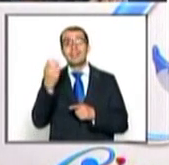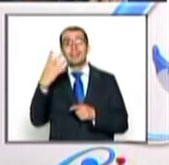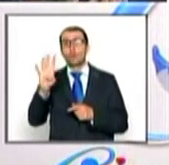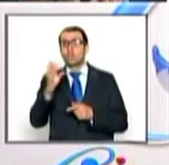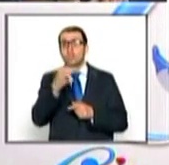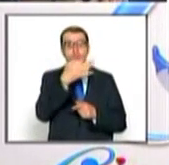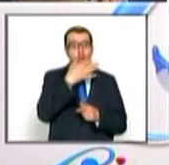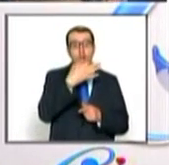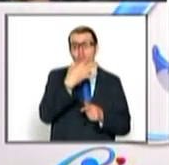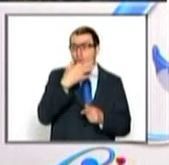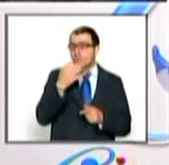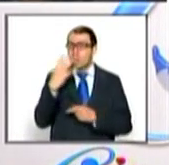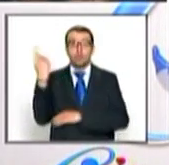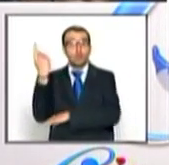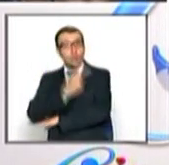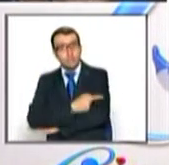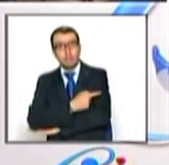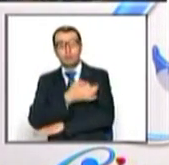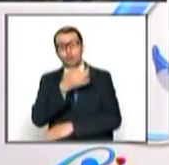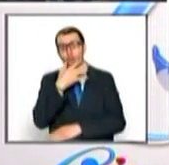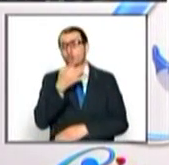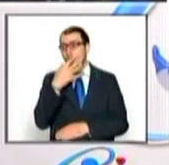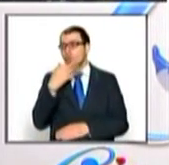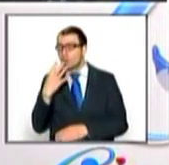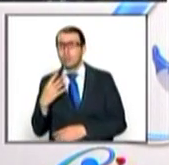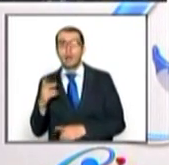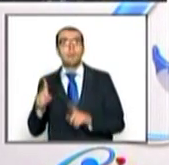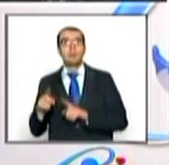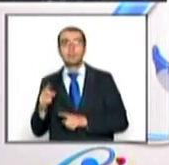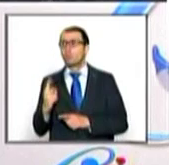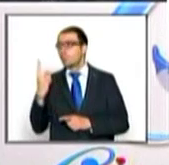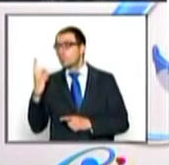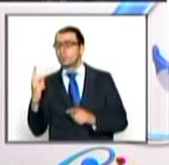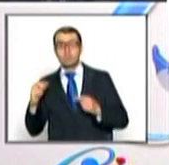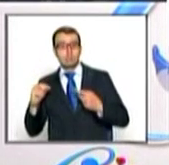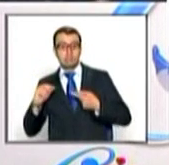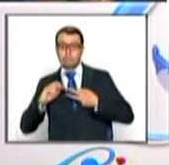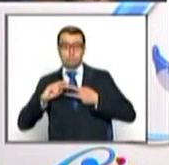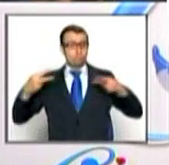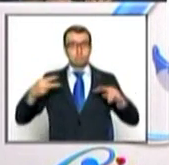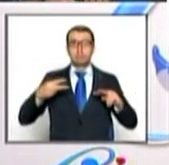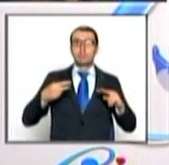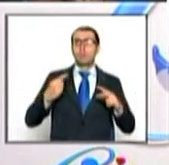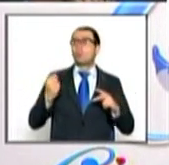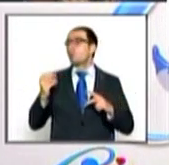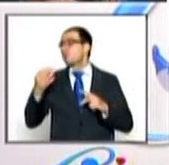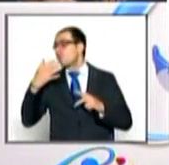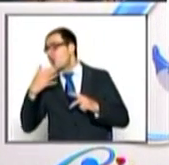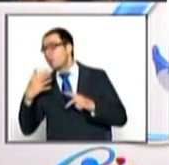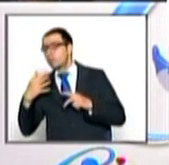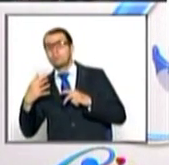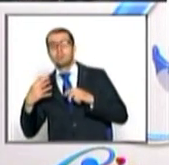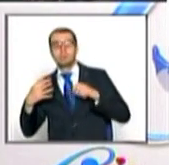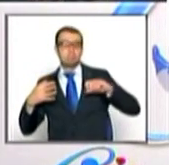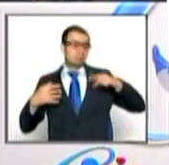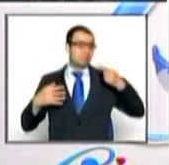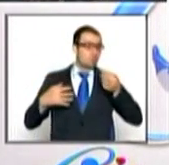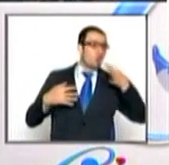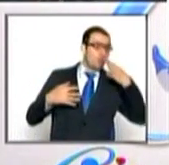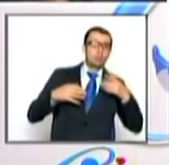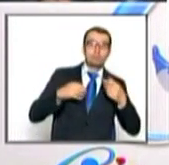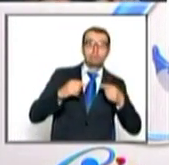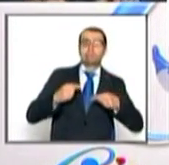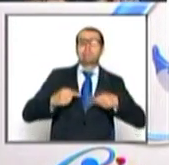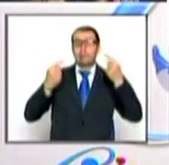cada medicamento tiene interacciones, es decir, el uno se contraindica con el otro, el uno daña el efecto del otro y cuando se juntan